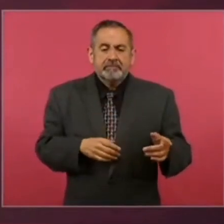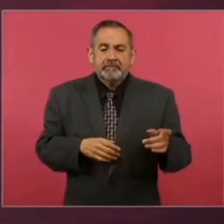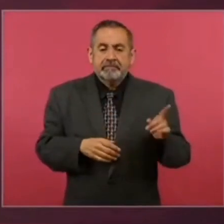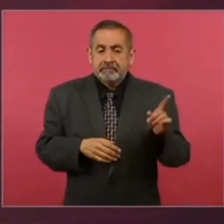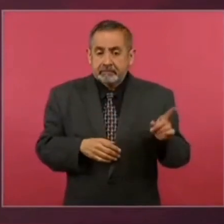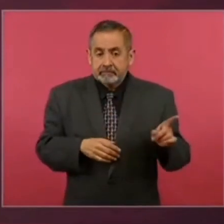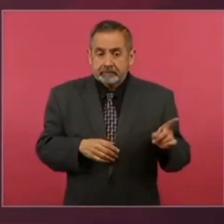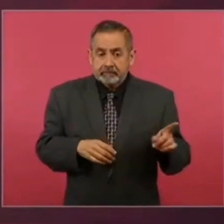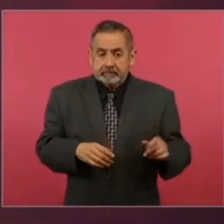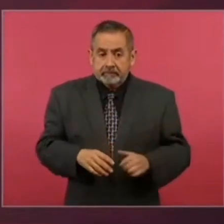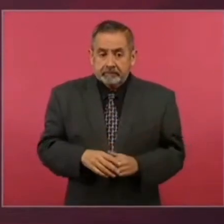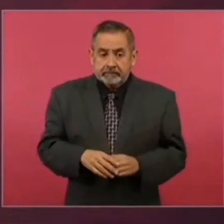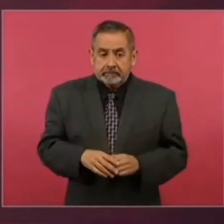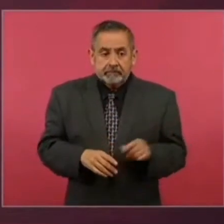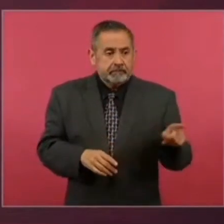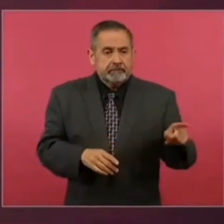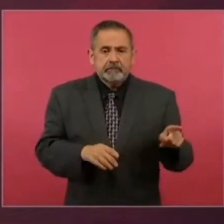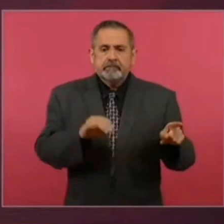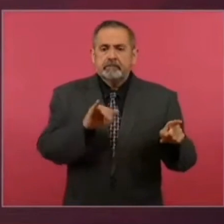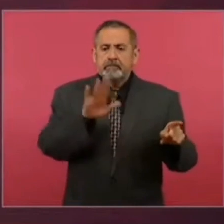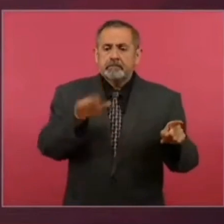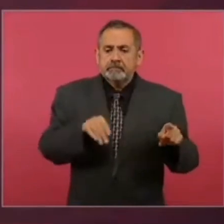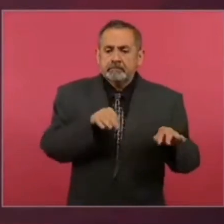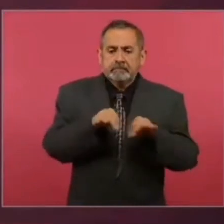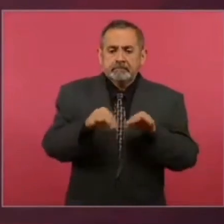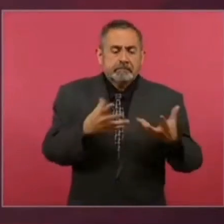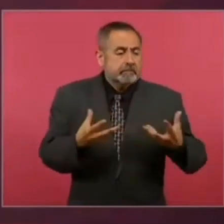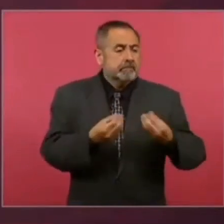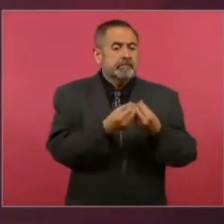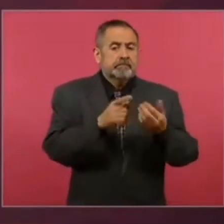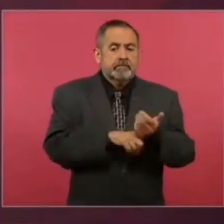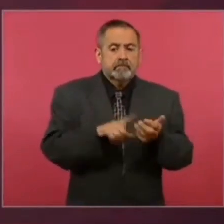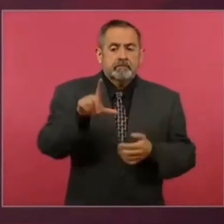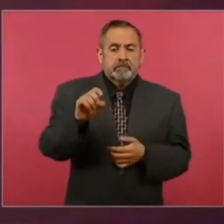que se iba a ir a trabajar con Loret de Mola,